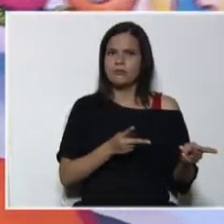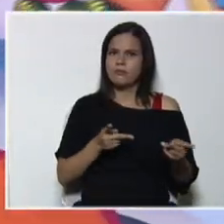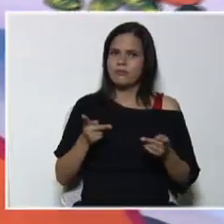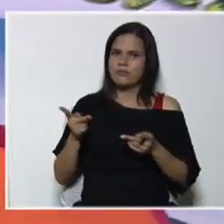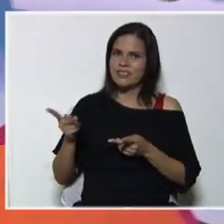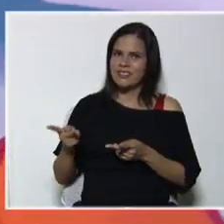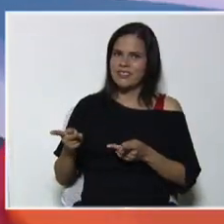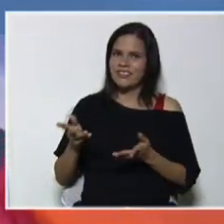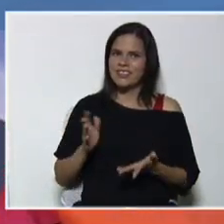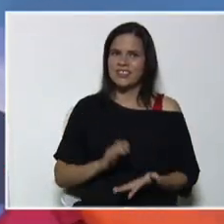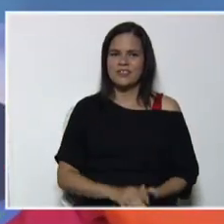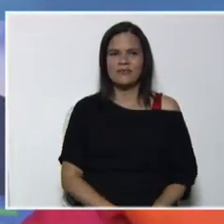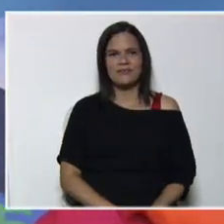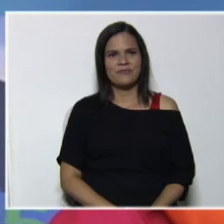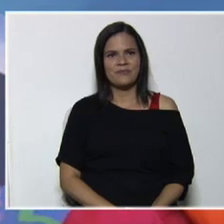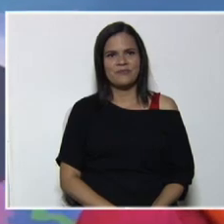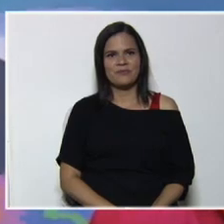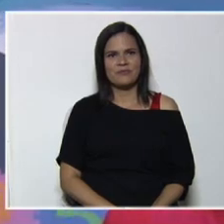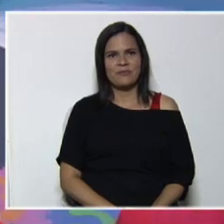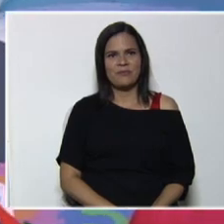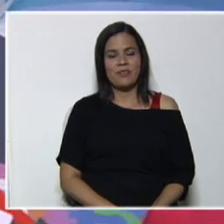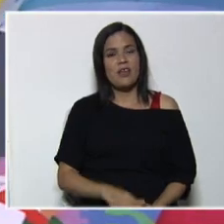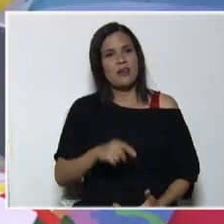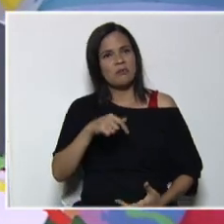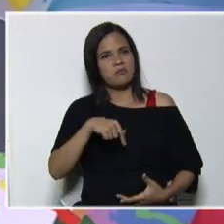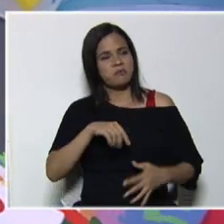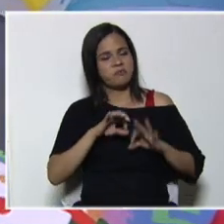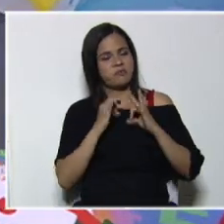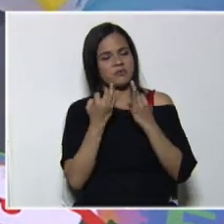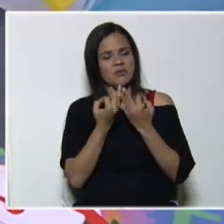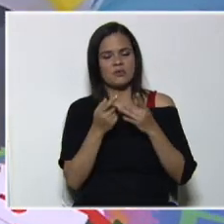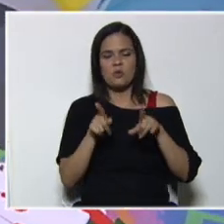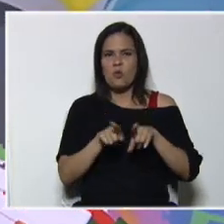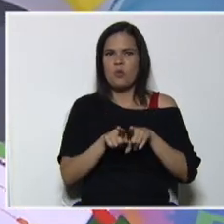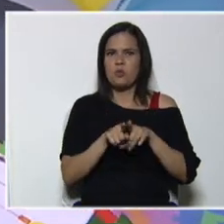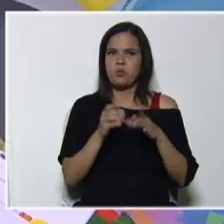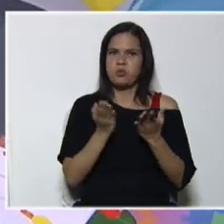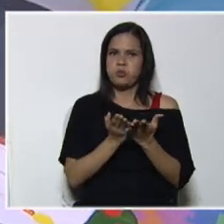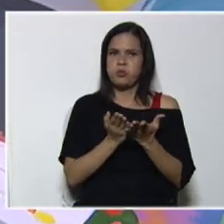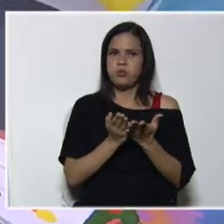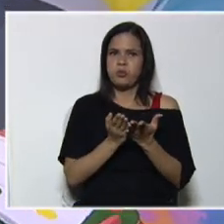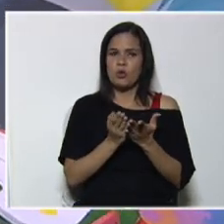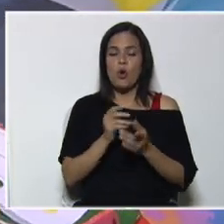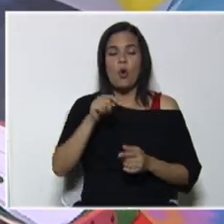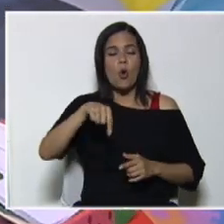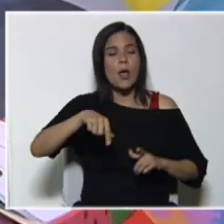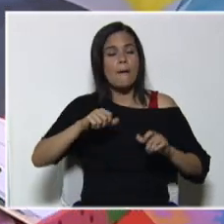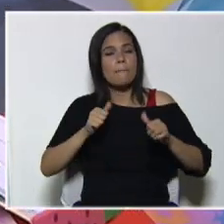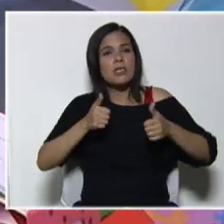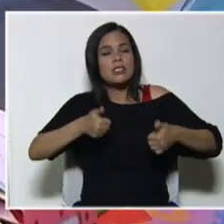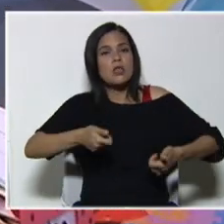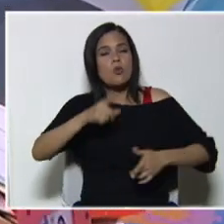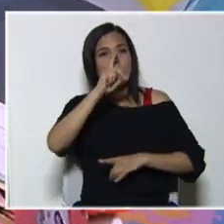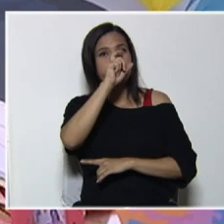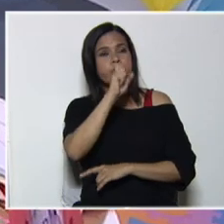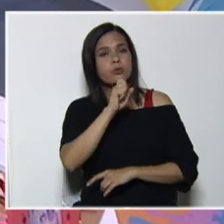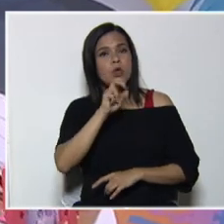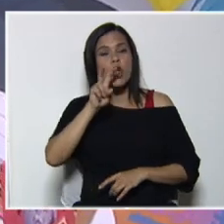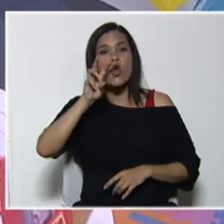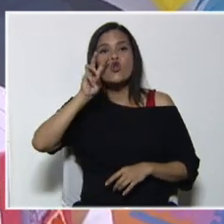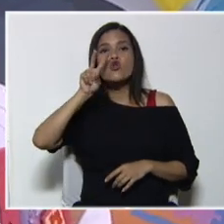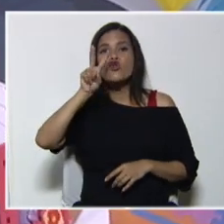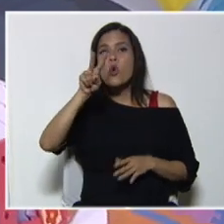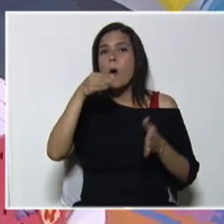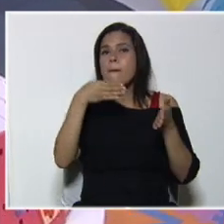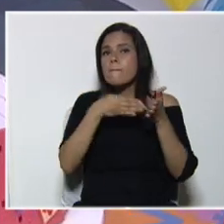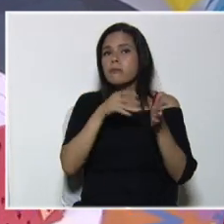Bienvenidos y bienvenidas a su programa Cada Familia Una Escuela, hoy iniciando este año 2021.